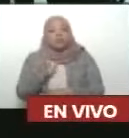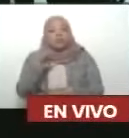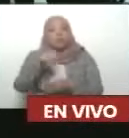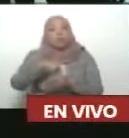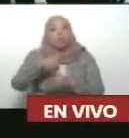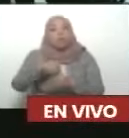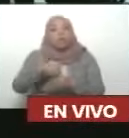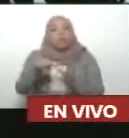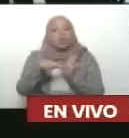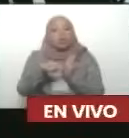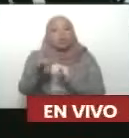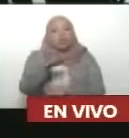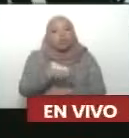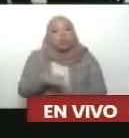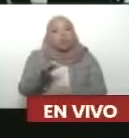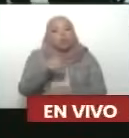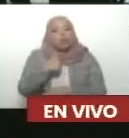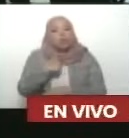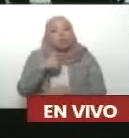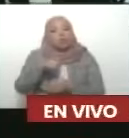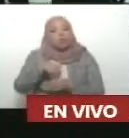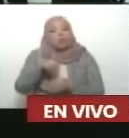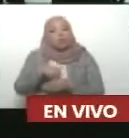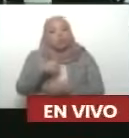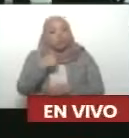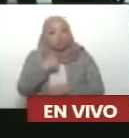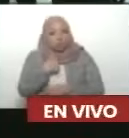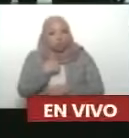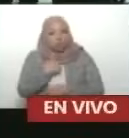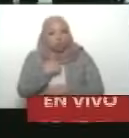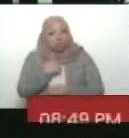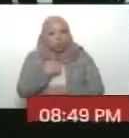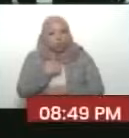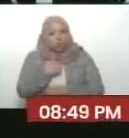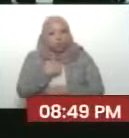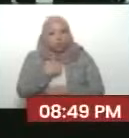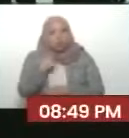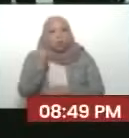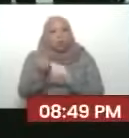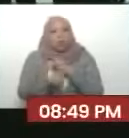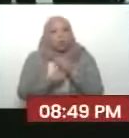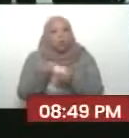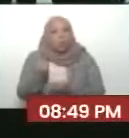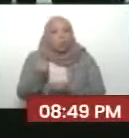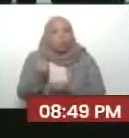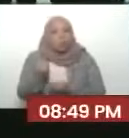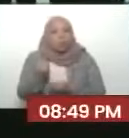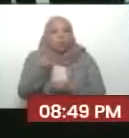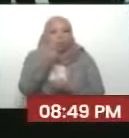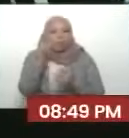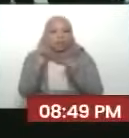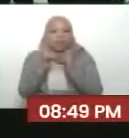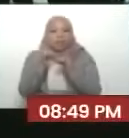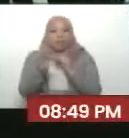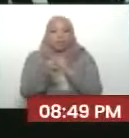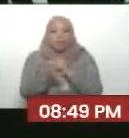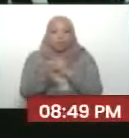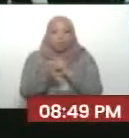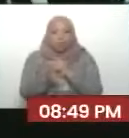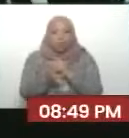¿Dónde voto? Eso se los voy a decir yo. ¿Y cómo? Aquí está la máquina.